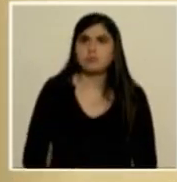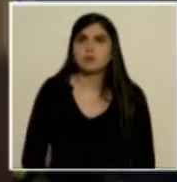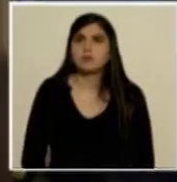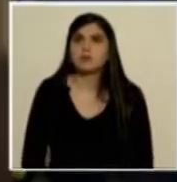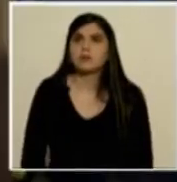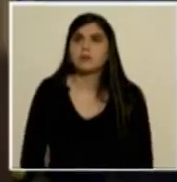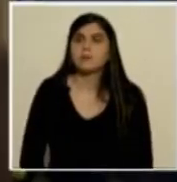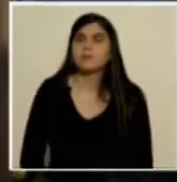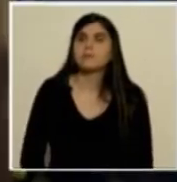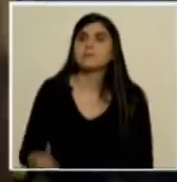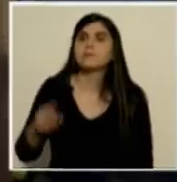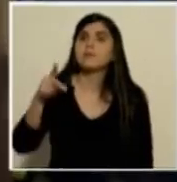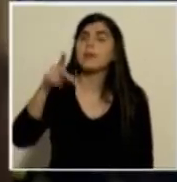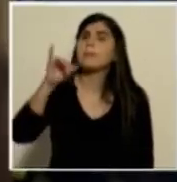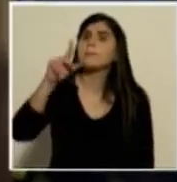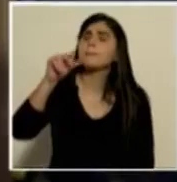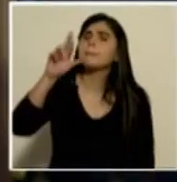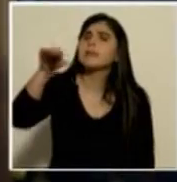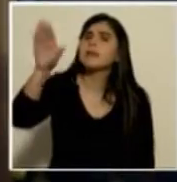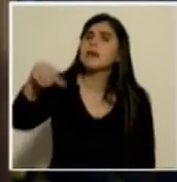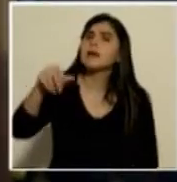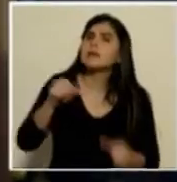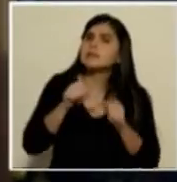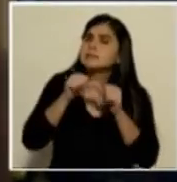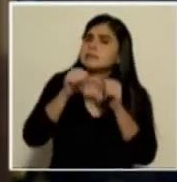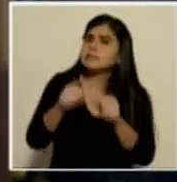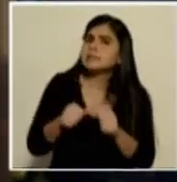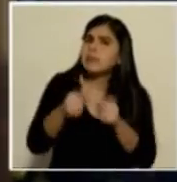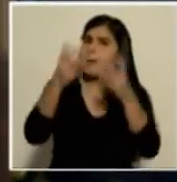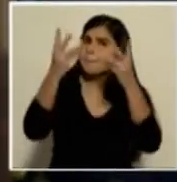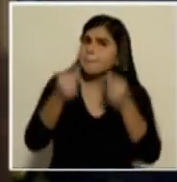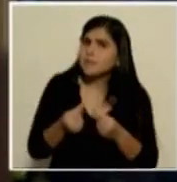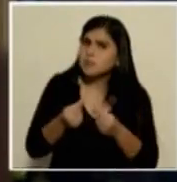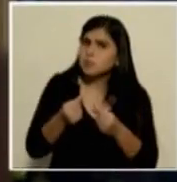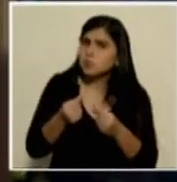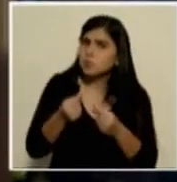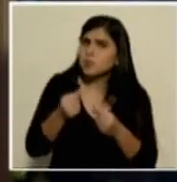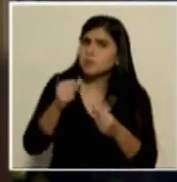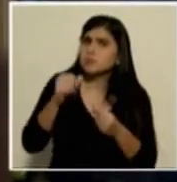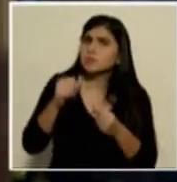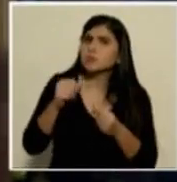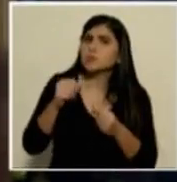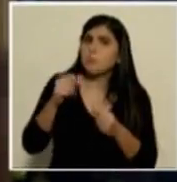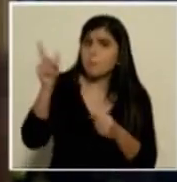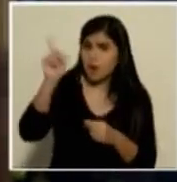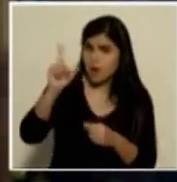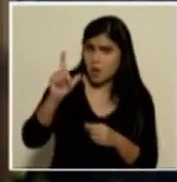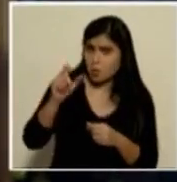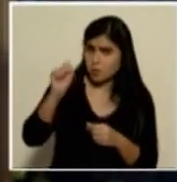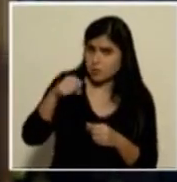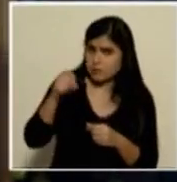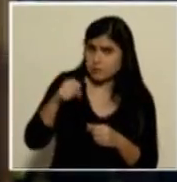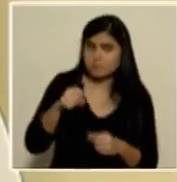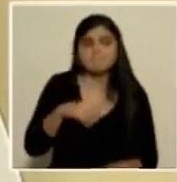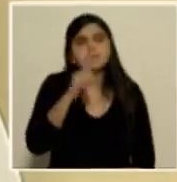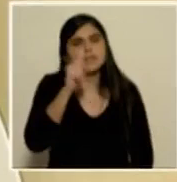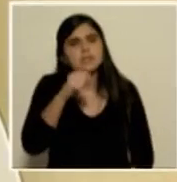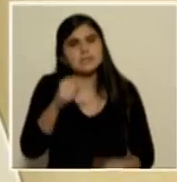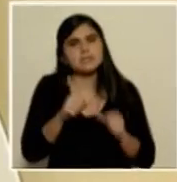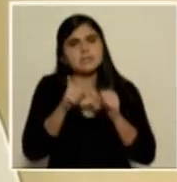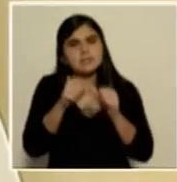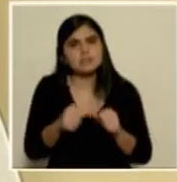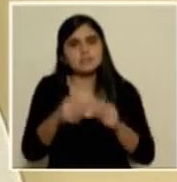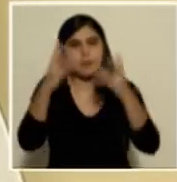le entiendo que sigue en pie la presentación del presupuesto extraordinario para el lunes. Sí, exacto. Sigue en pie. Sigue en pie la presentación del